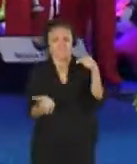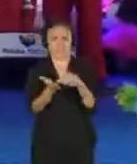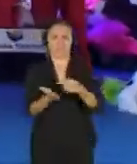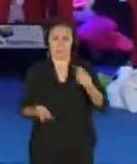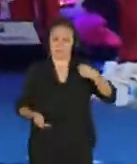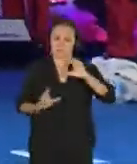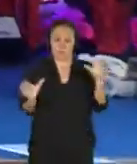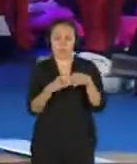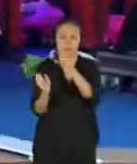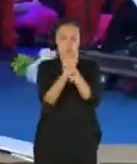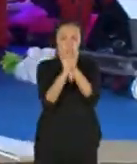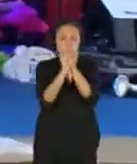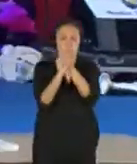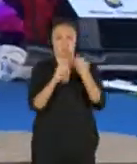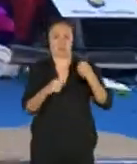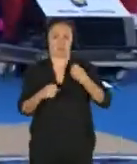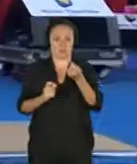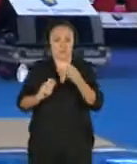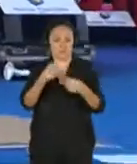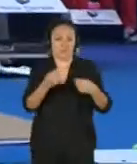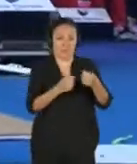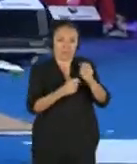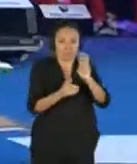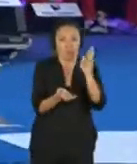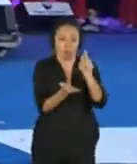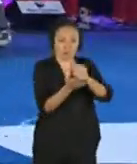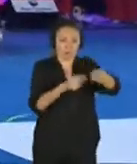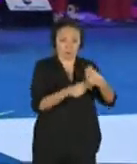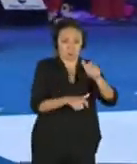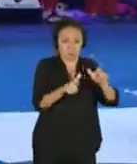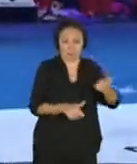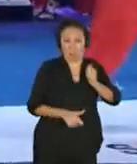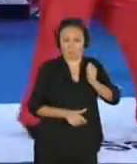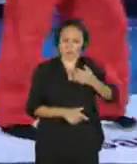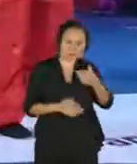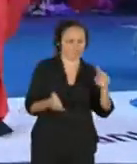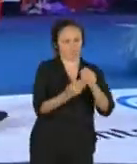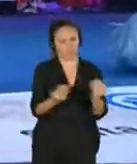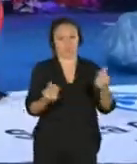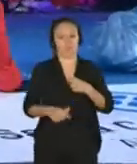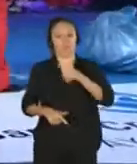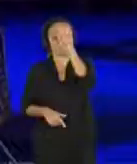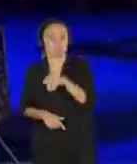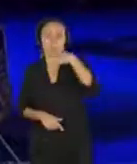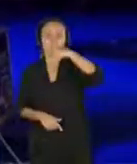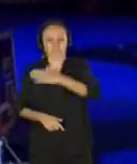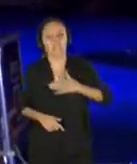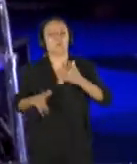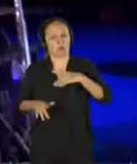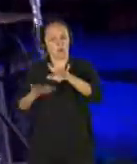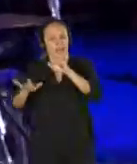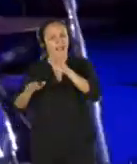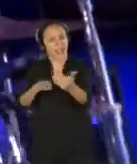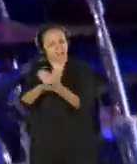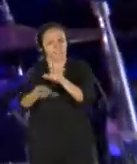los murgueros por la puta reventa y tanto aprovechado. Exigimos presidente que sea elegido, exigimos que